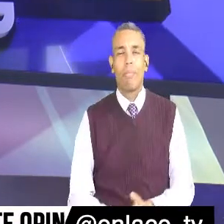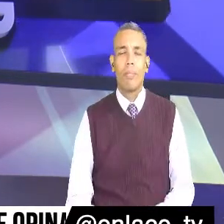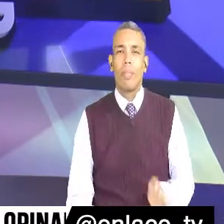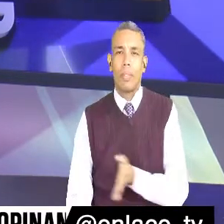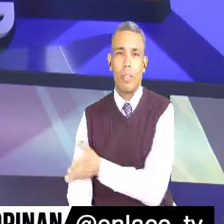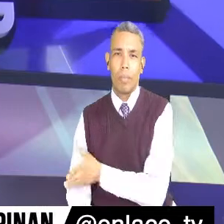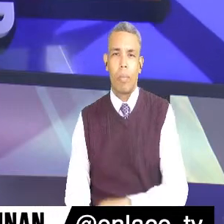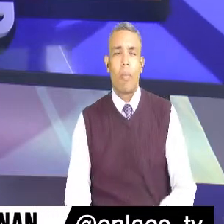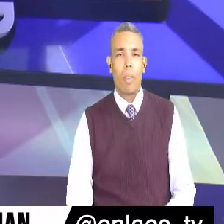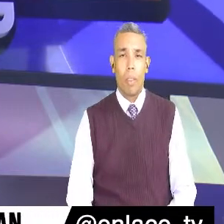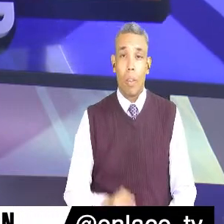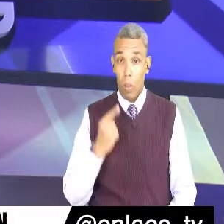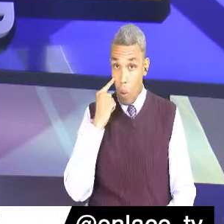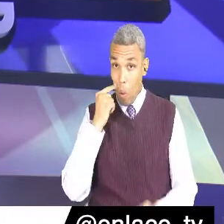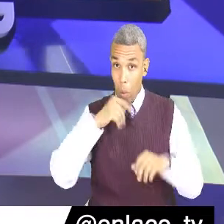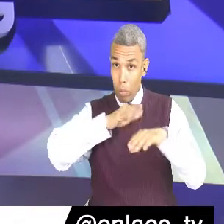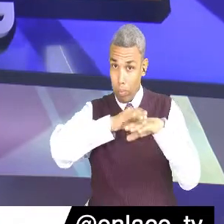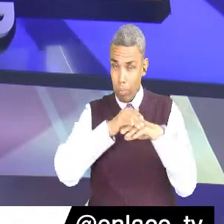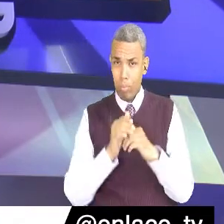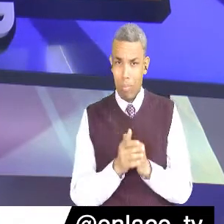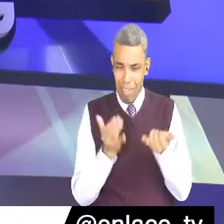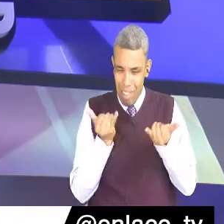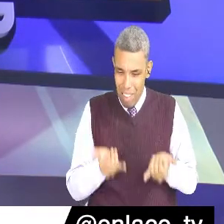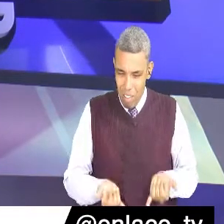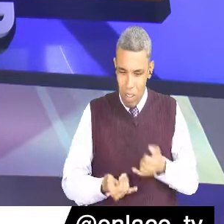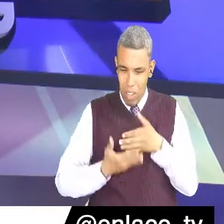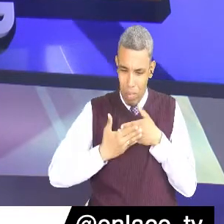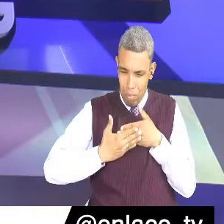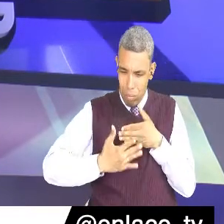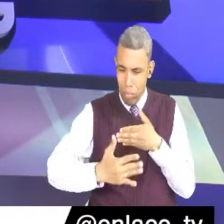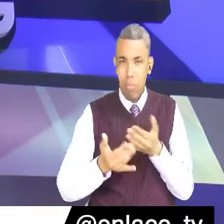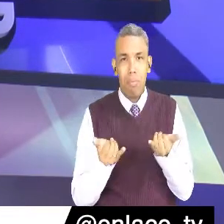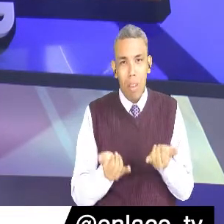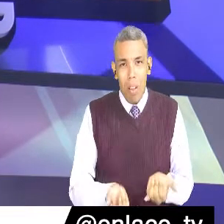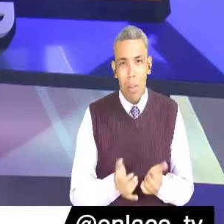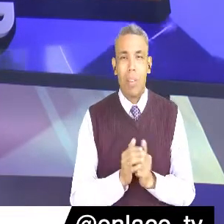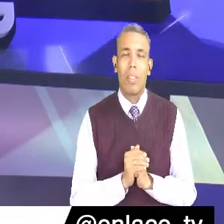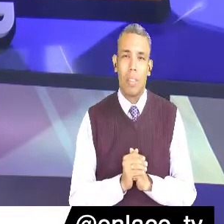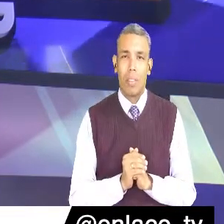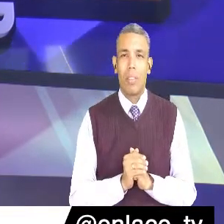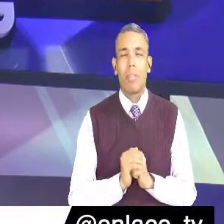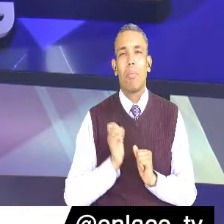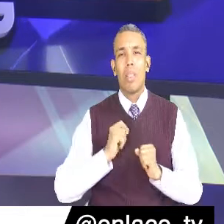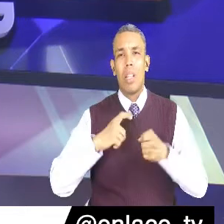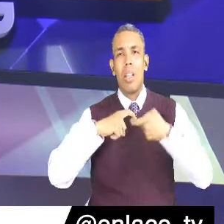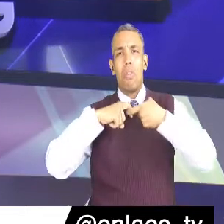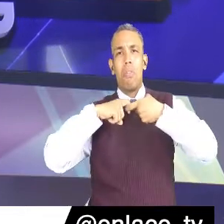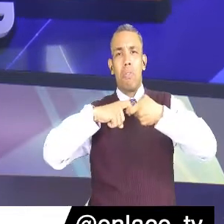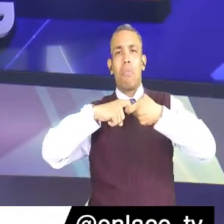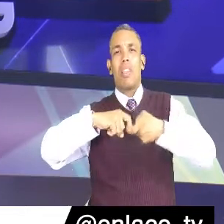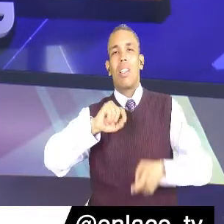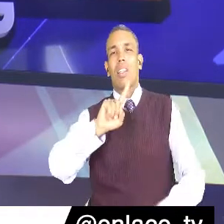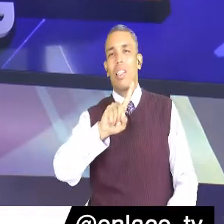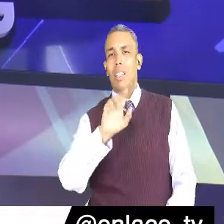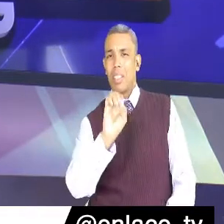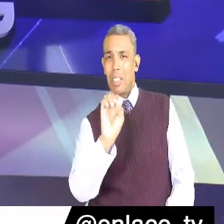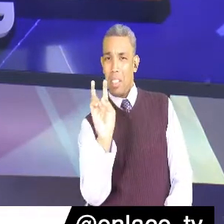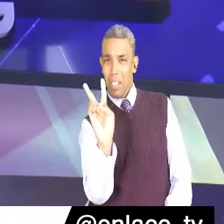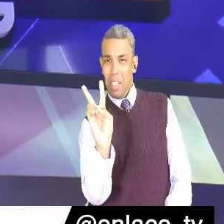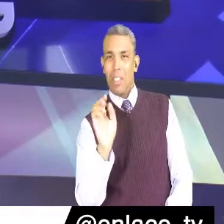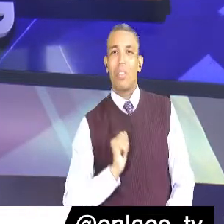noticias, y atención, que a partir de la fecha, Enlace Televisión está en la plataforma digital de UNE, en el canal 102. Con esta modificación digital,